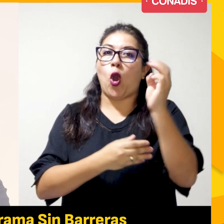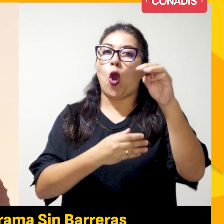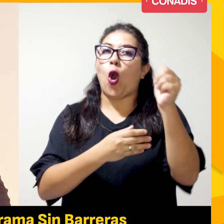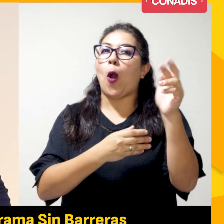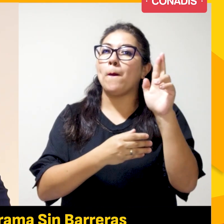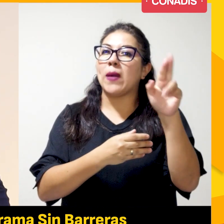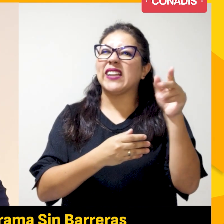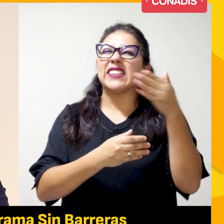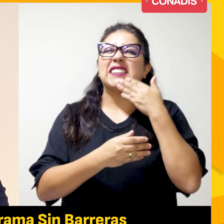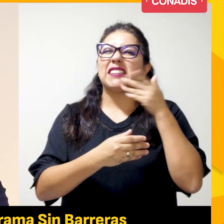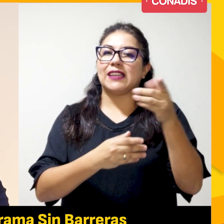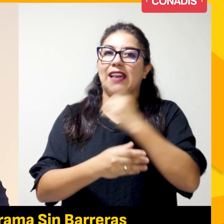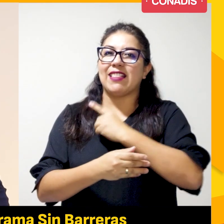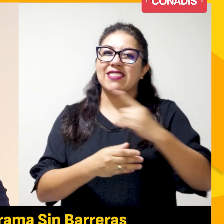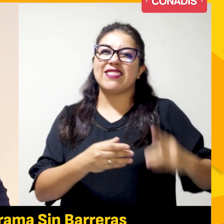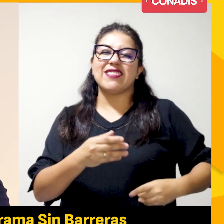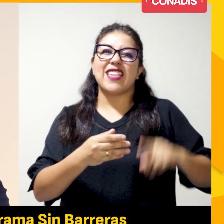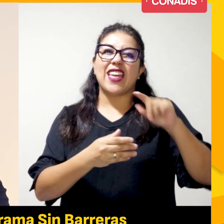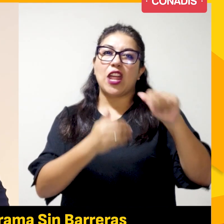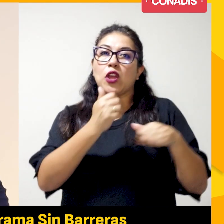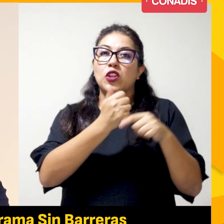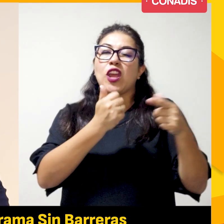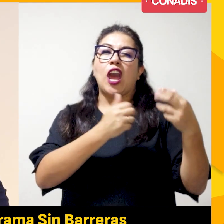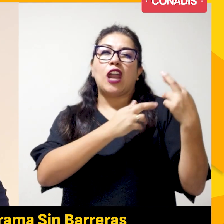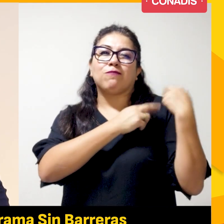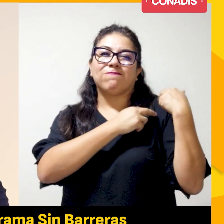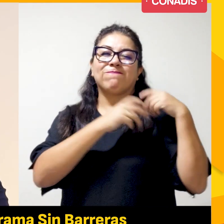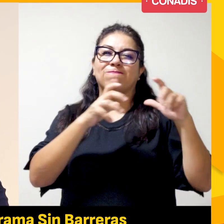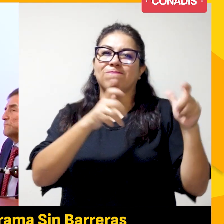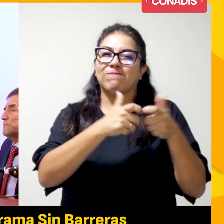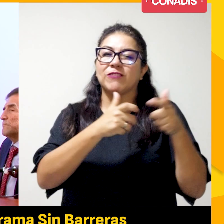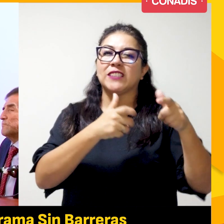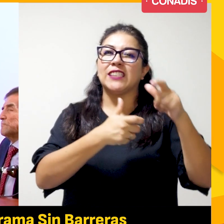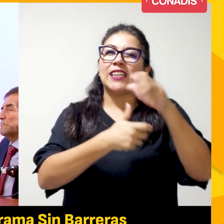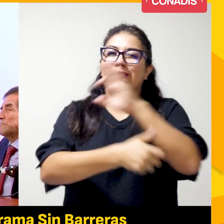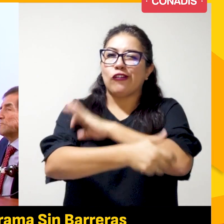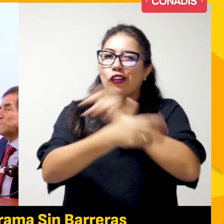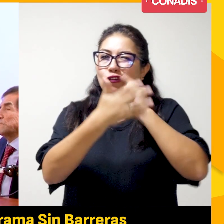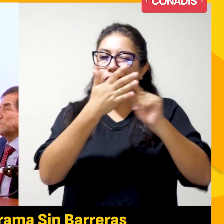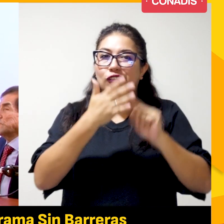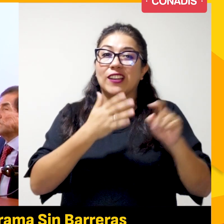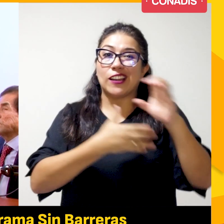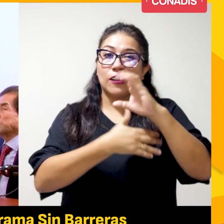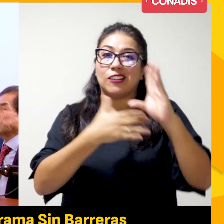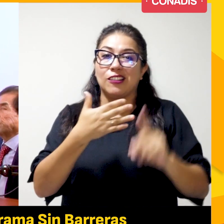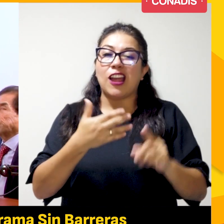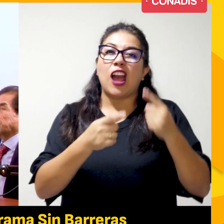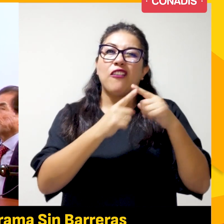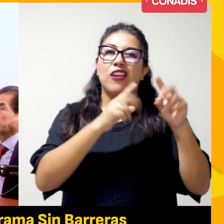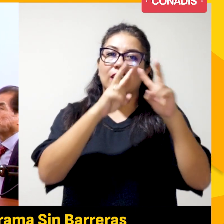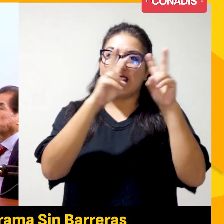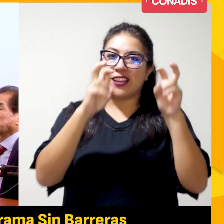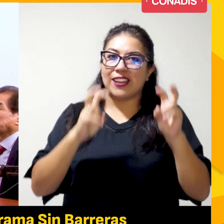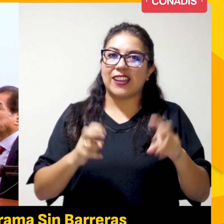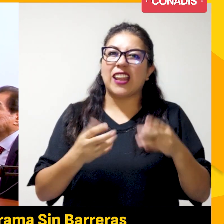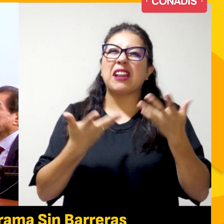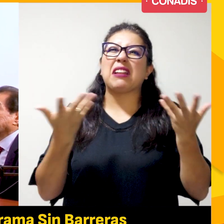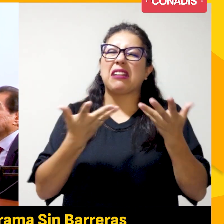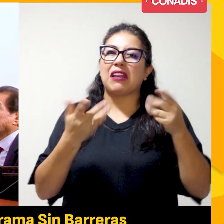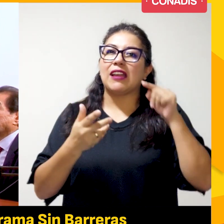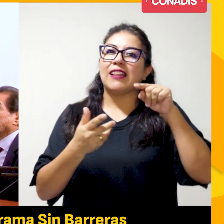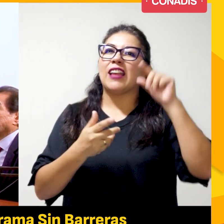Carhuatocto, director de la Subdirección de Infracción y Sanciones del CONADIS, en la que hablaremos sobre las multas impuestas a los gobiernos